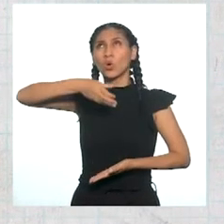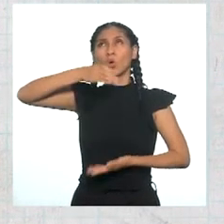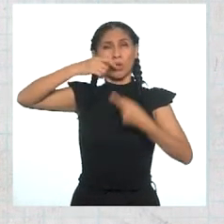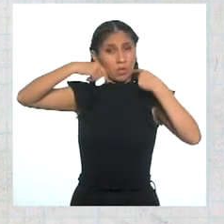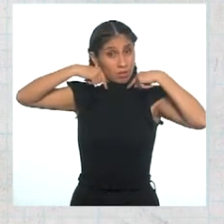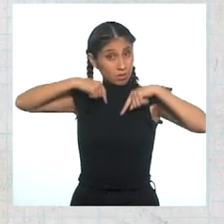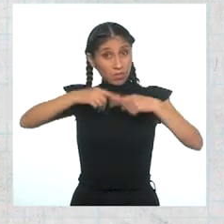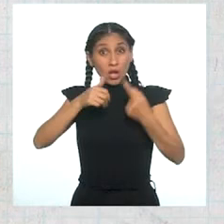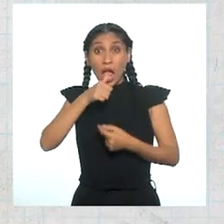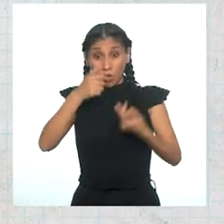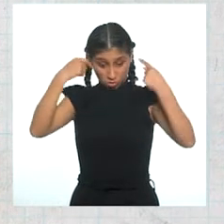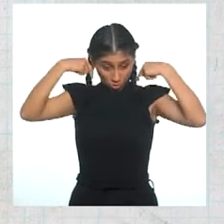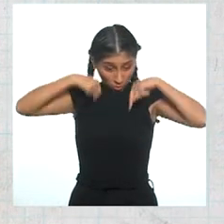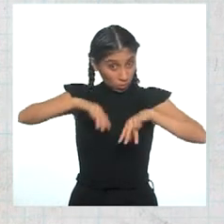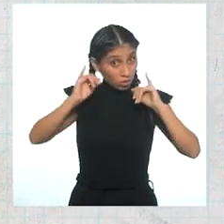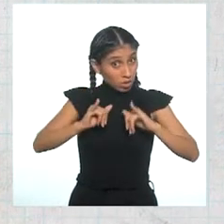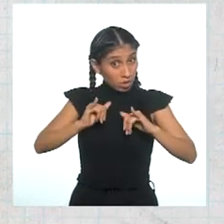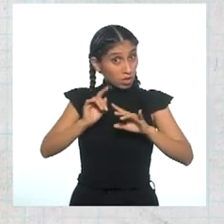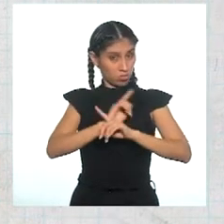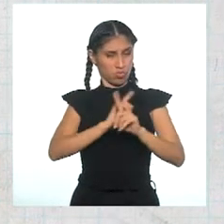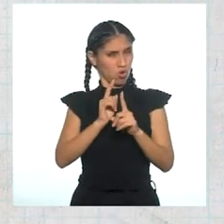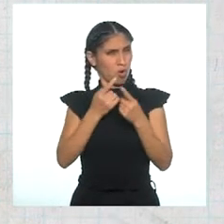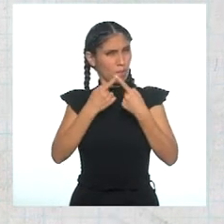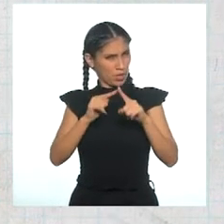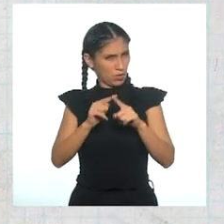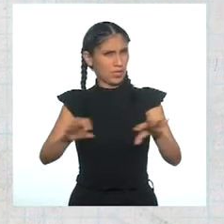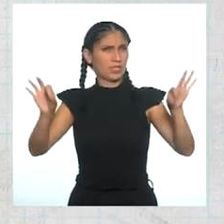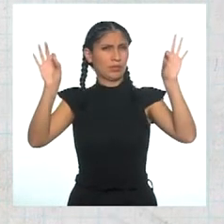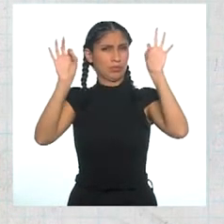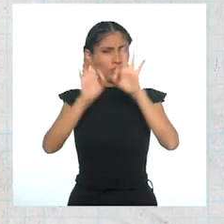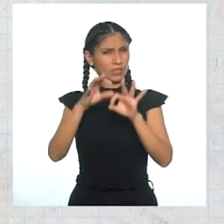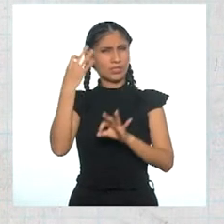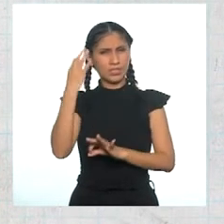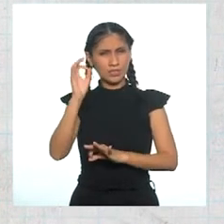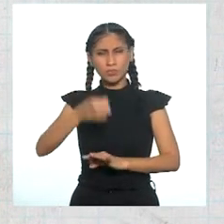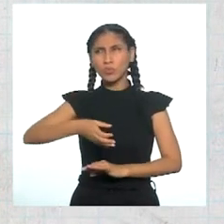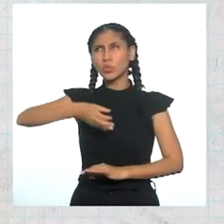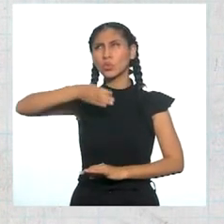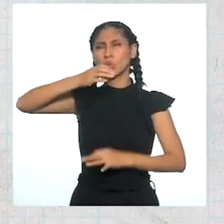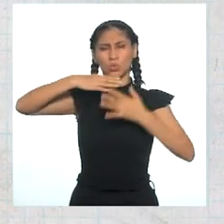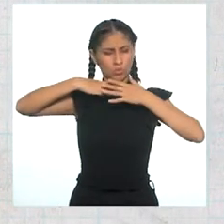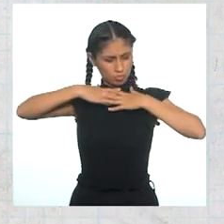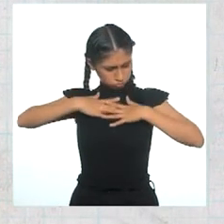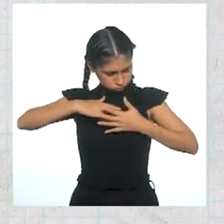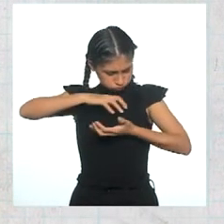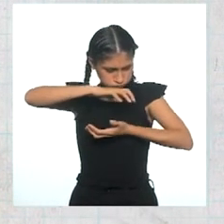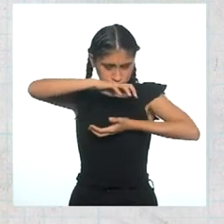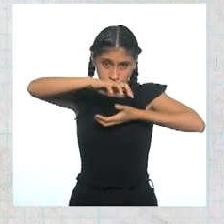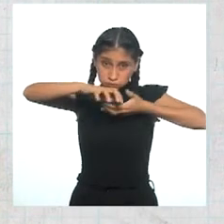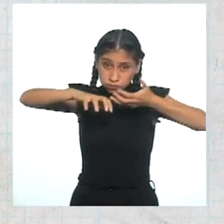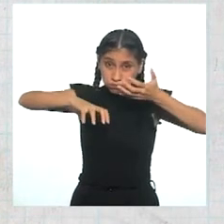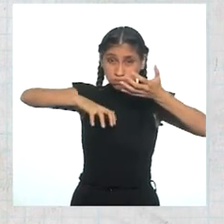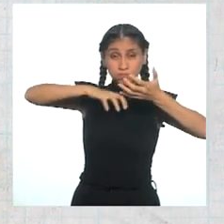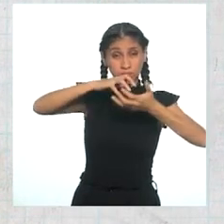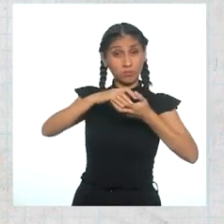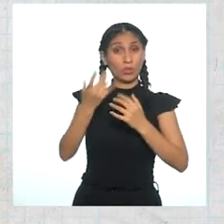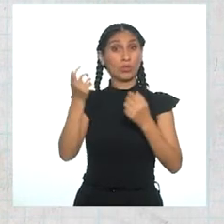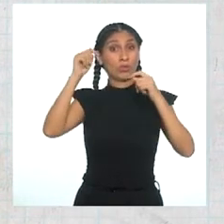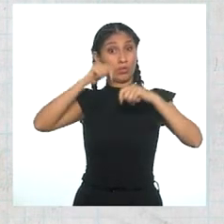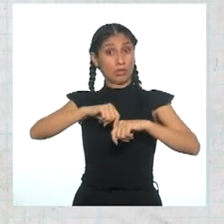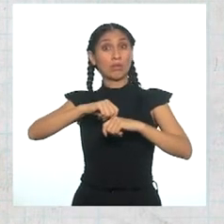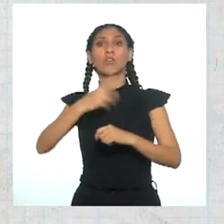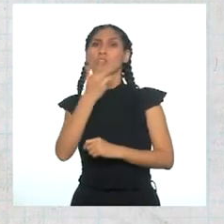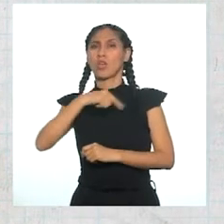almacena en el cuerpo, es preciso reponerla durante el día. Por ello, la Autoridad Europea